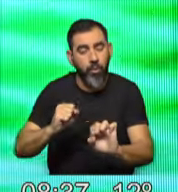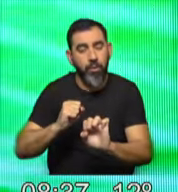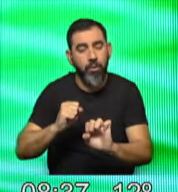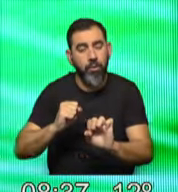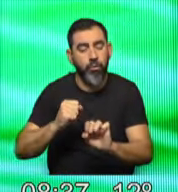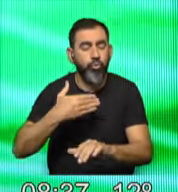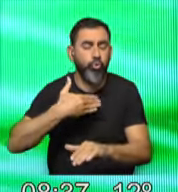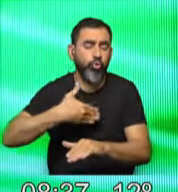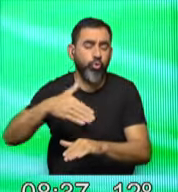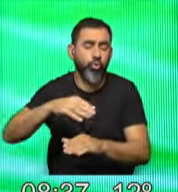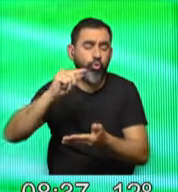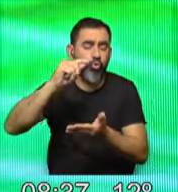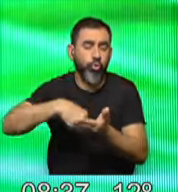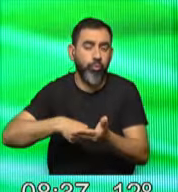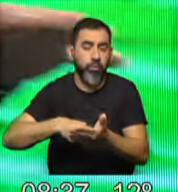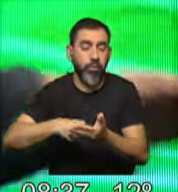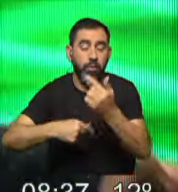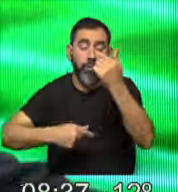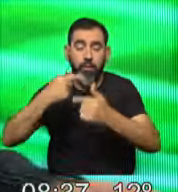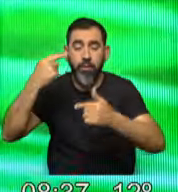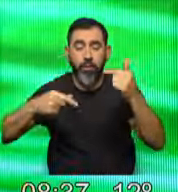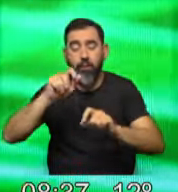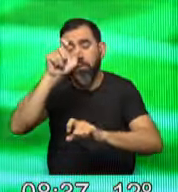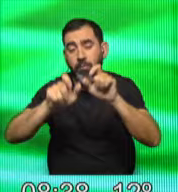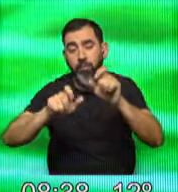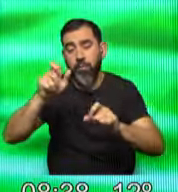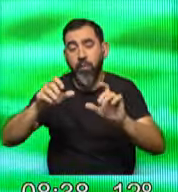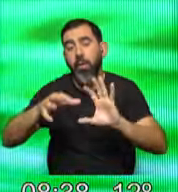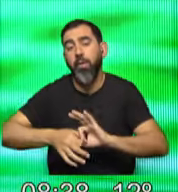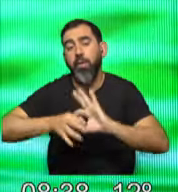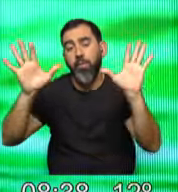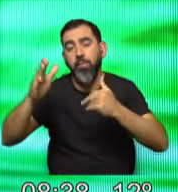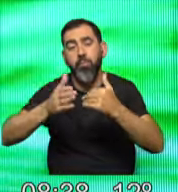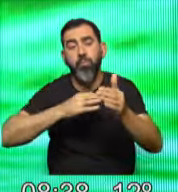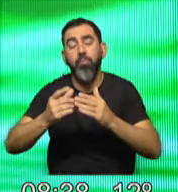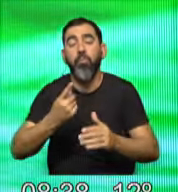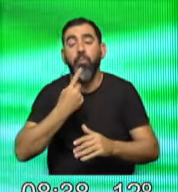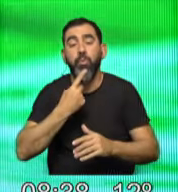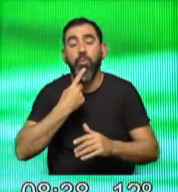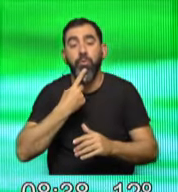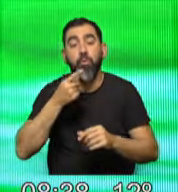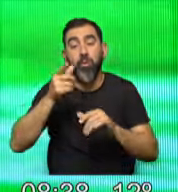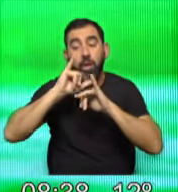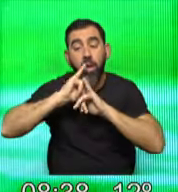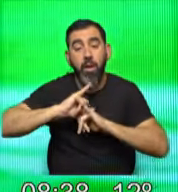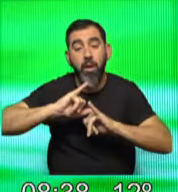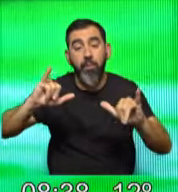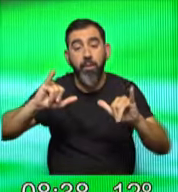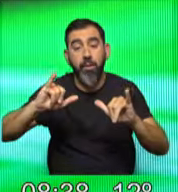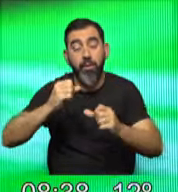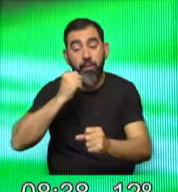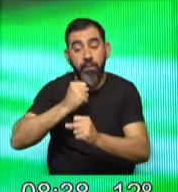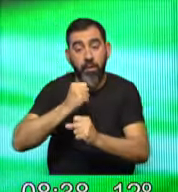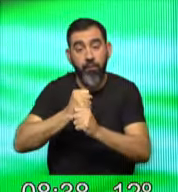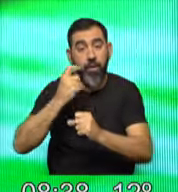vastísimos sectores de todo de toda la ciudadanía con independencia de cuál es su filiación política porque esto es una campaña desde los